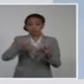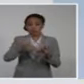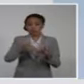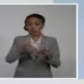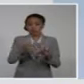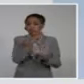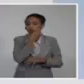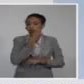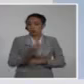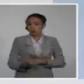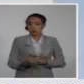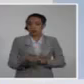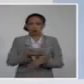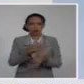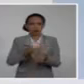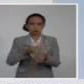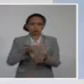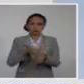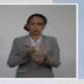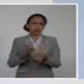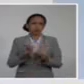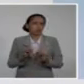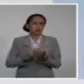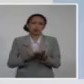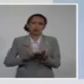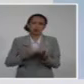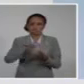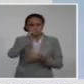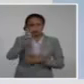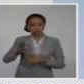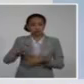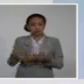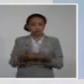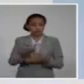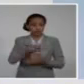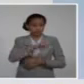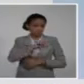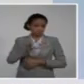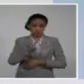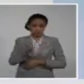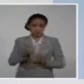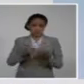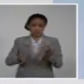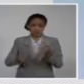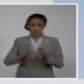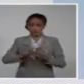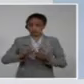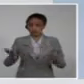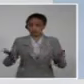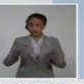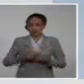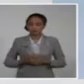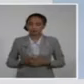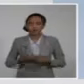Juventud no reportaron casos pediátricos en el día de ayer. Y ya se acumulan